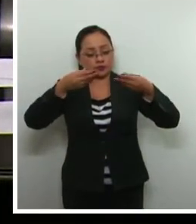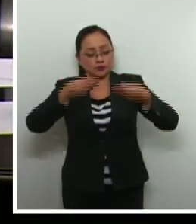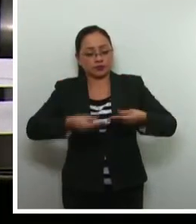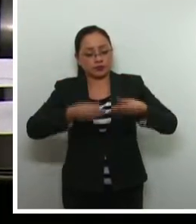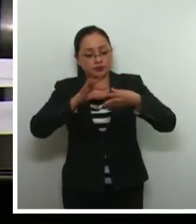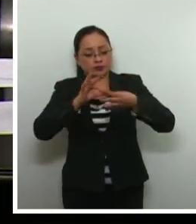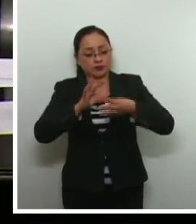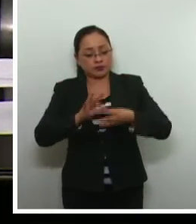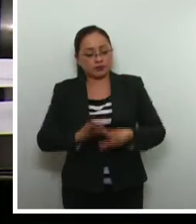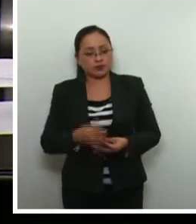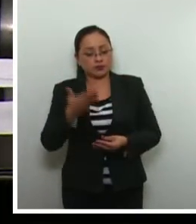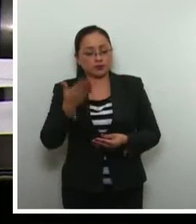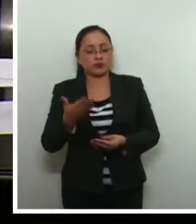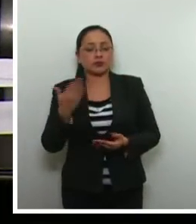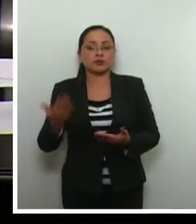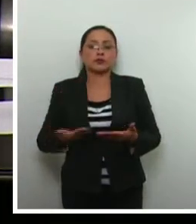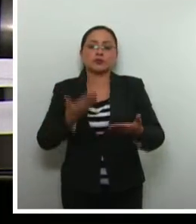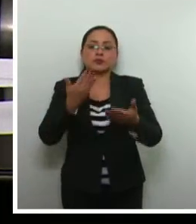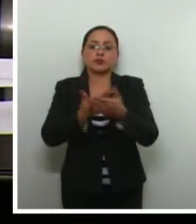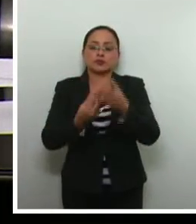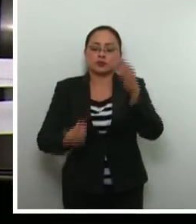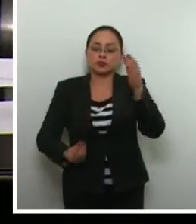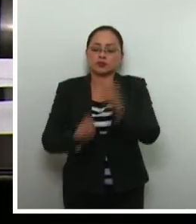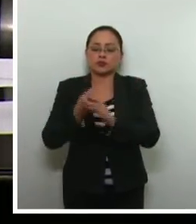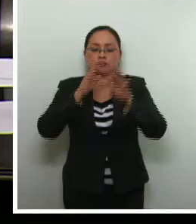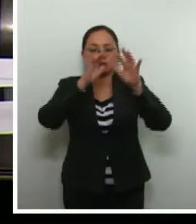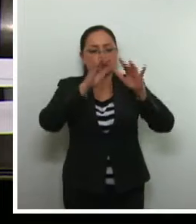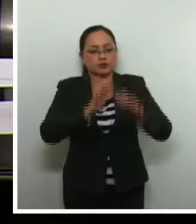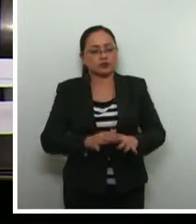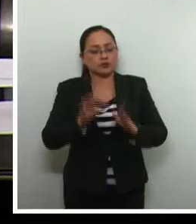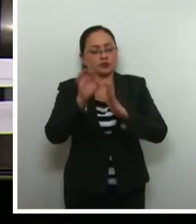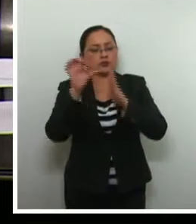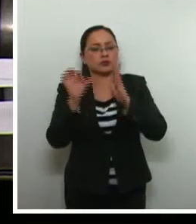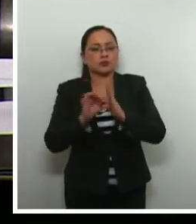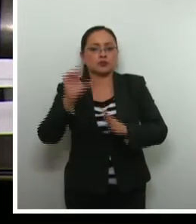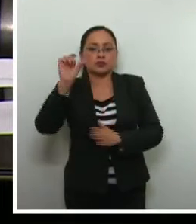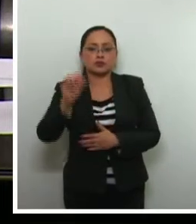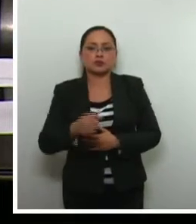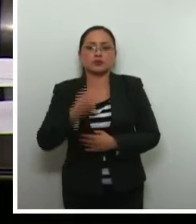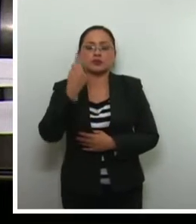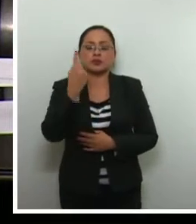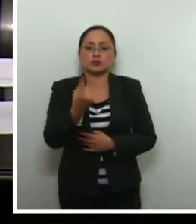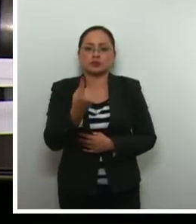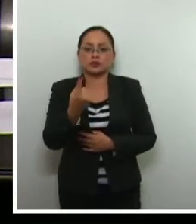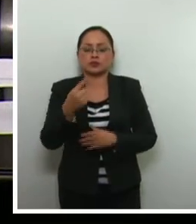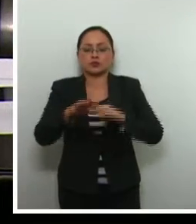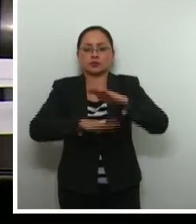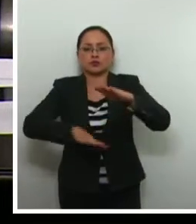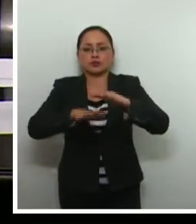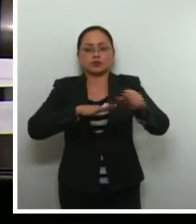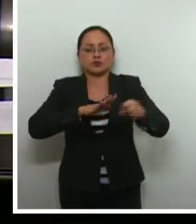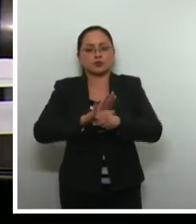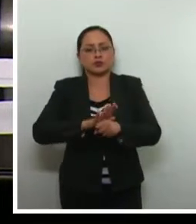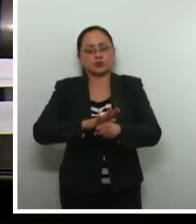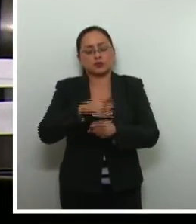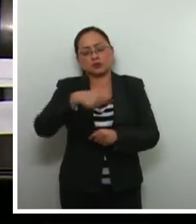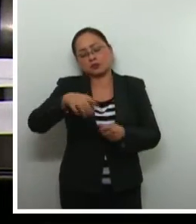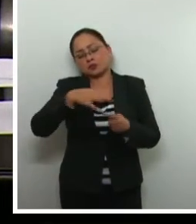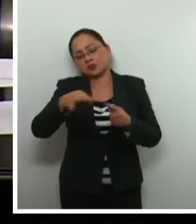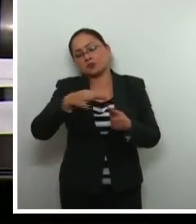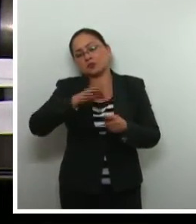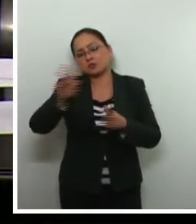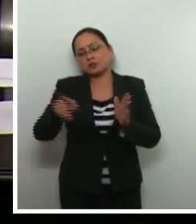dice: propuesta de nueva redacción del artículo 21 con base en las reservas